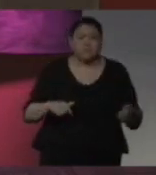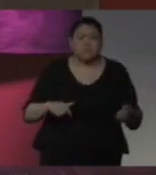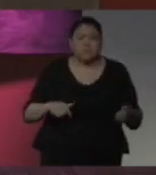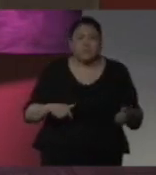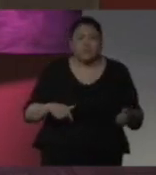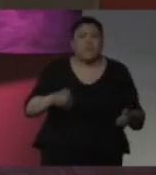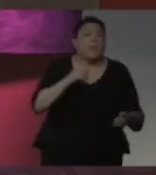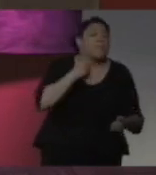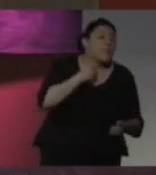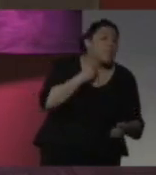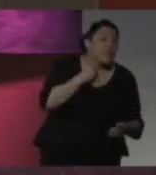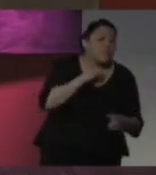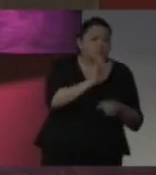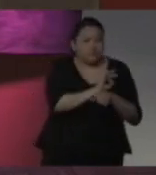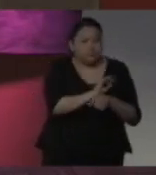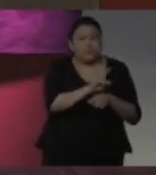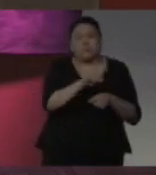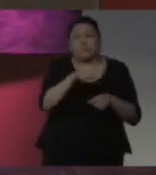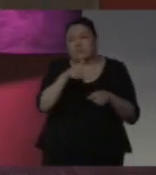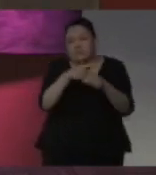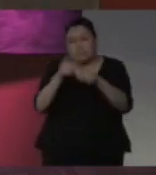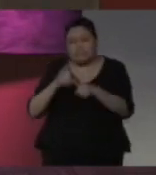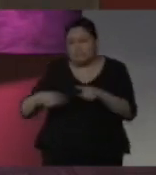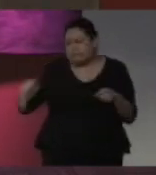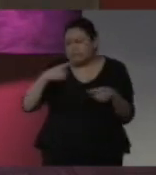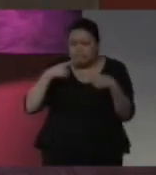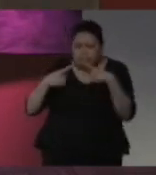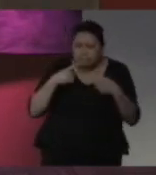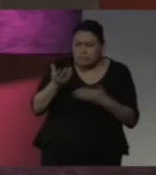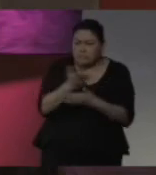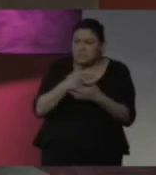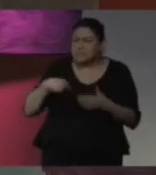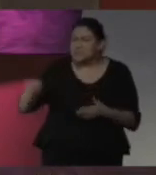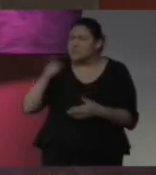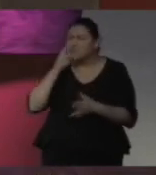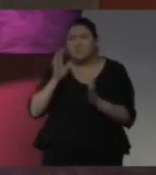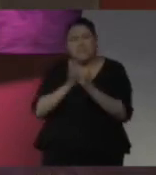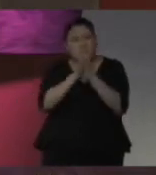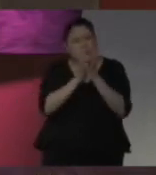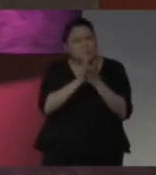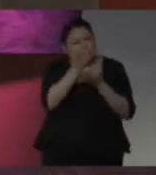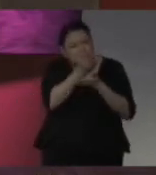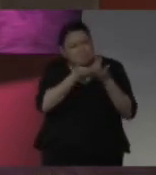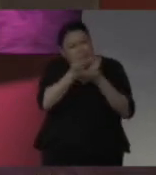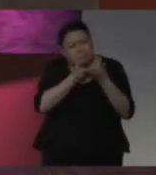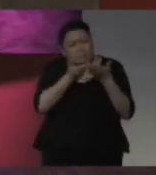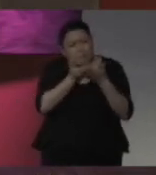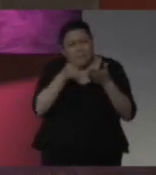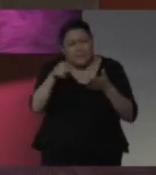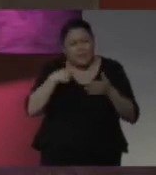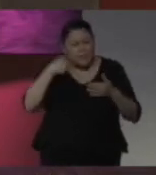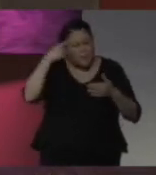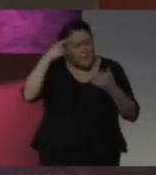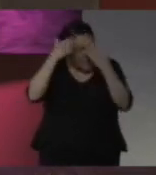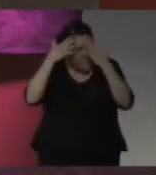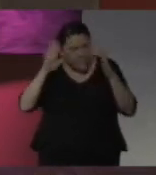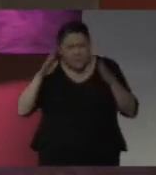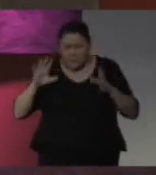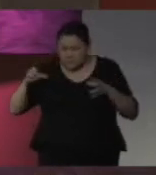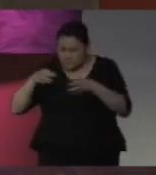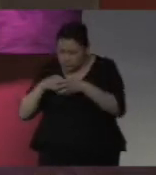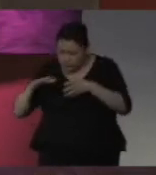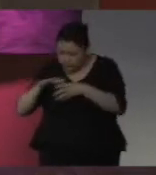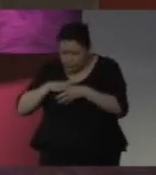la Abogacía General, el UNAD, etcétera. Y cuando escucho esto de la defensa participativa y pensar desde otra manera la comunidad, como lo